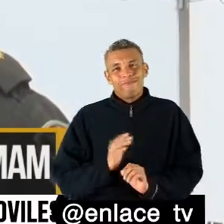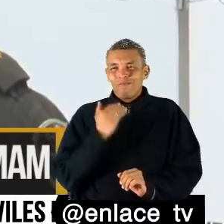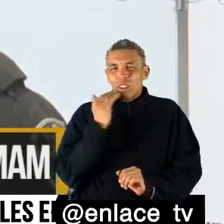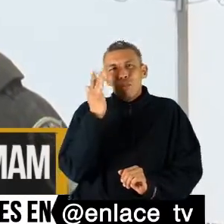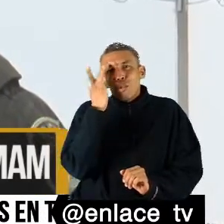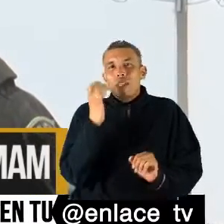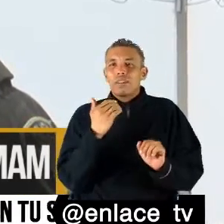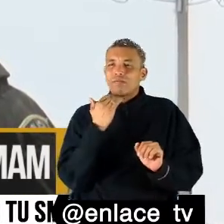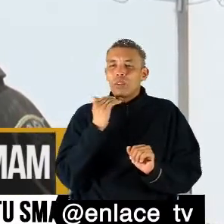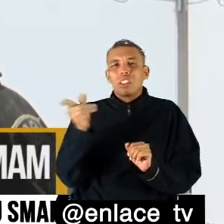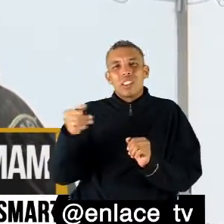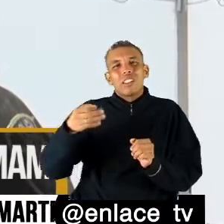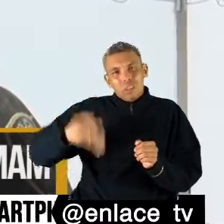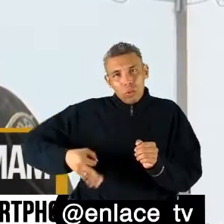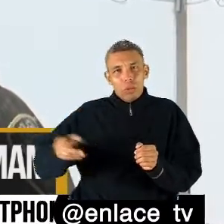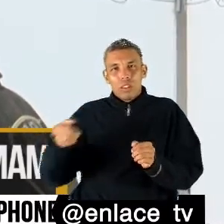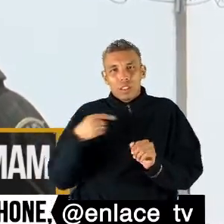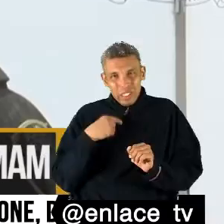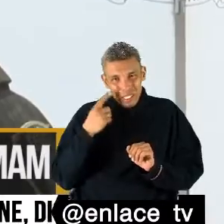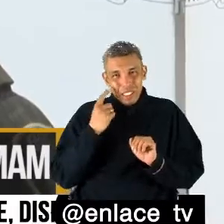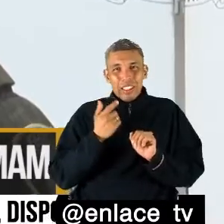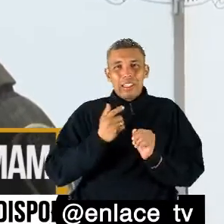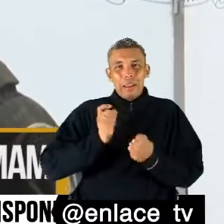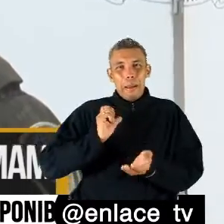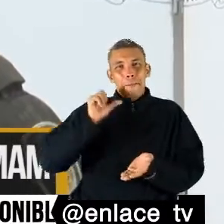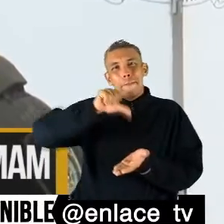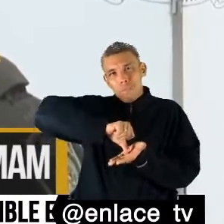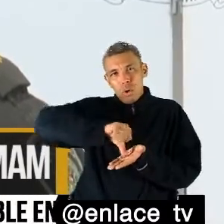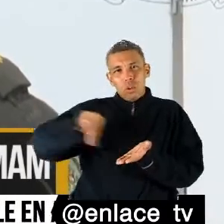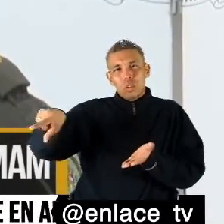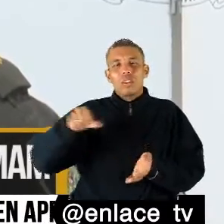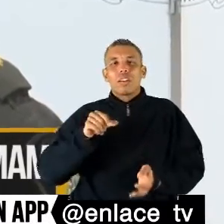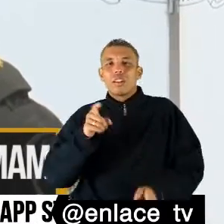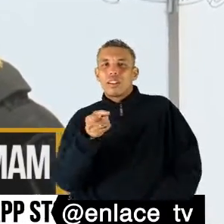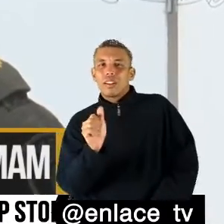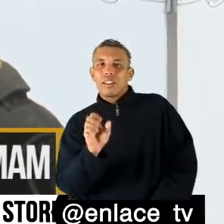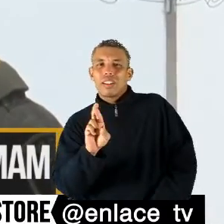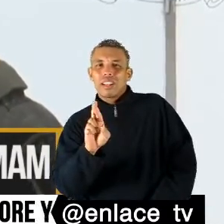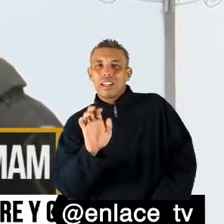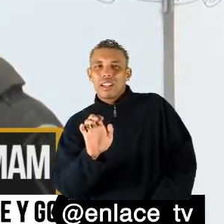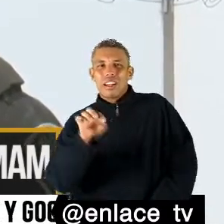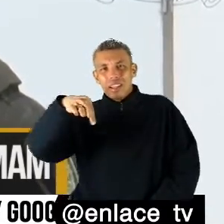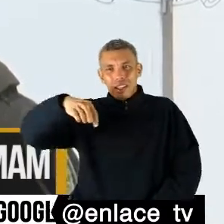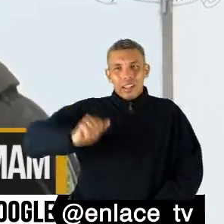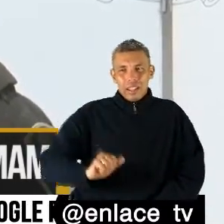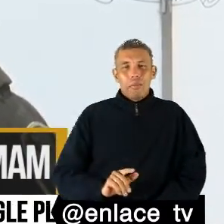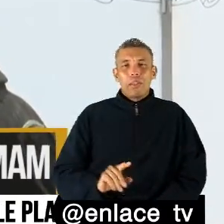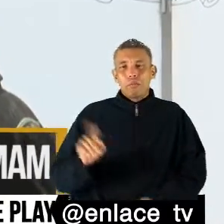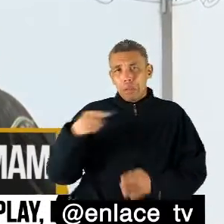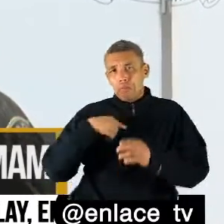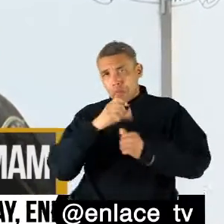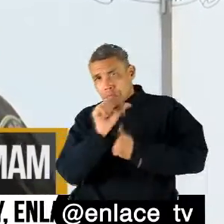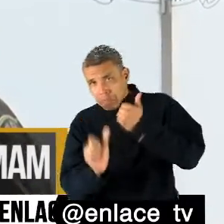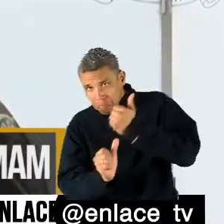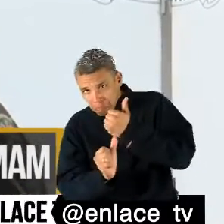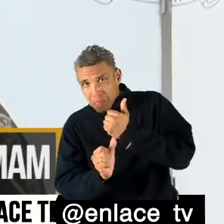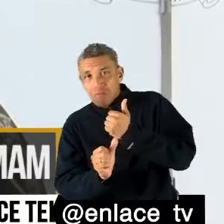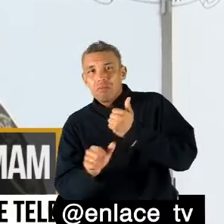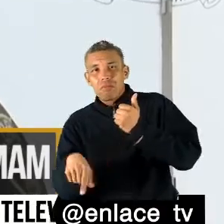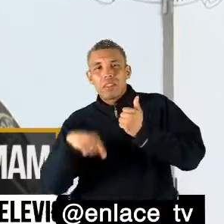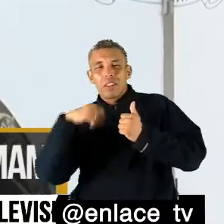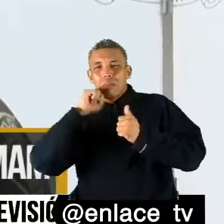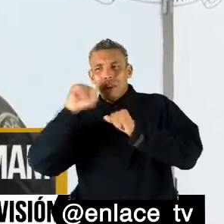quien es auxiliar, era auxiliar de policía, quien prestaba el servicio militar en la institución, se desempeñaba como integrante del